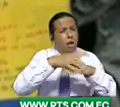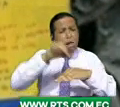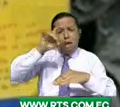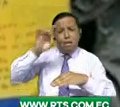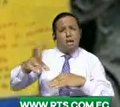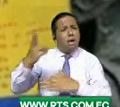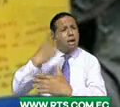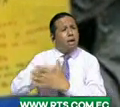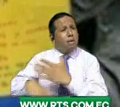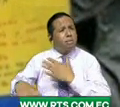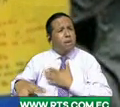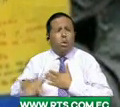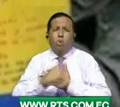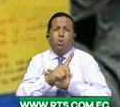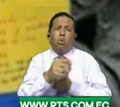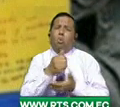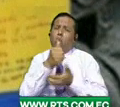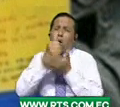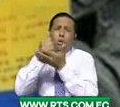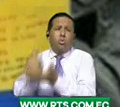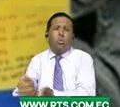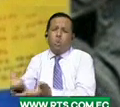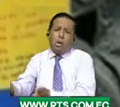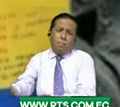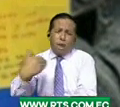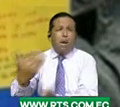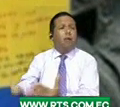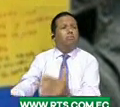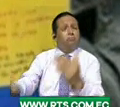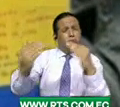hijo y lo ayude a regresar con vida a casa.